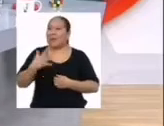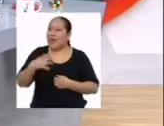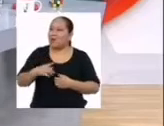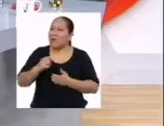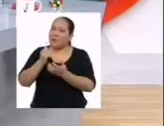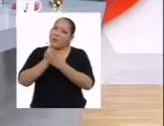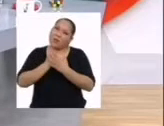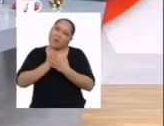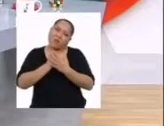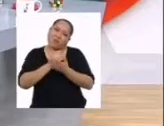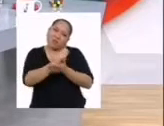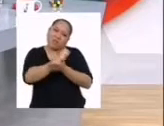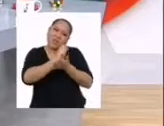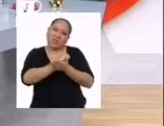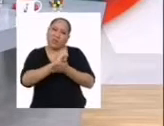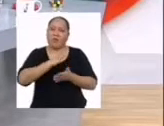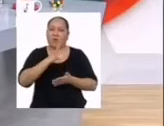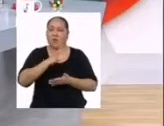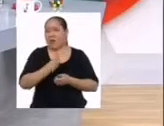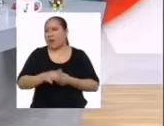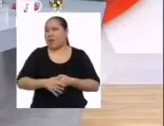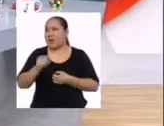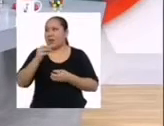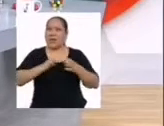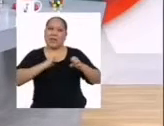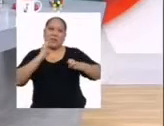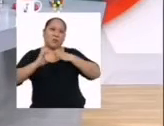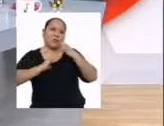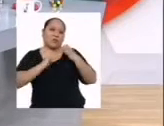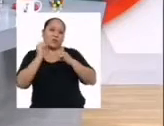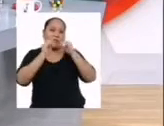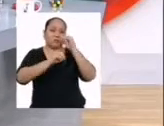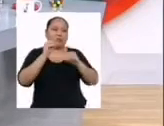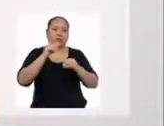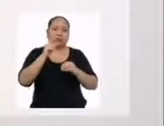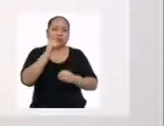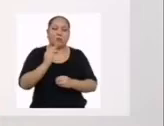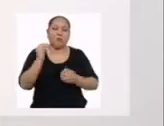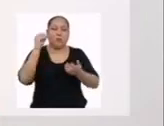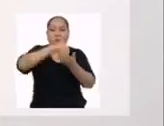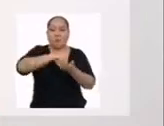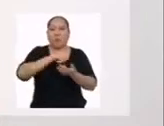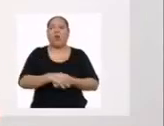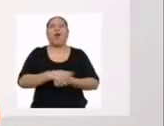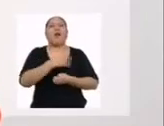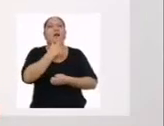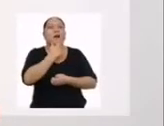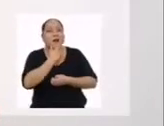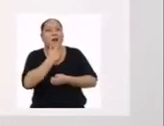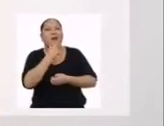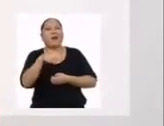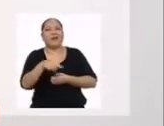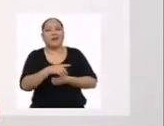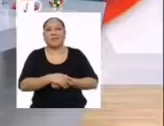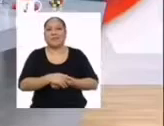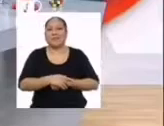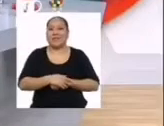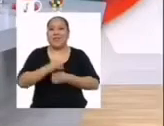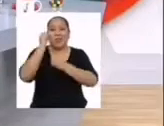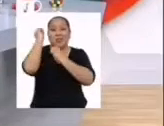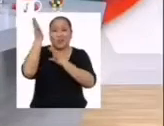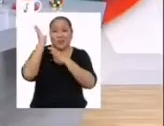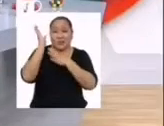textos formales, en los que las emociones no están tan presentes. Ah, ¿te refieres a los textos